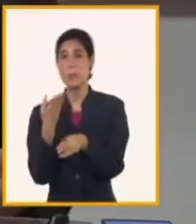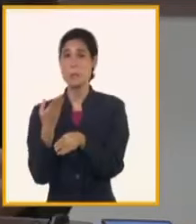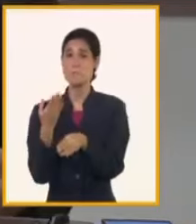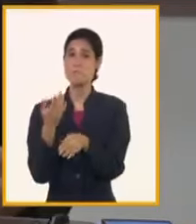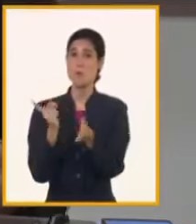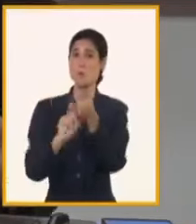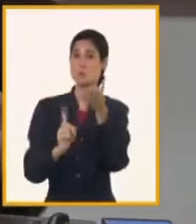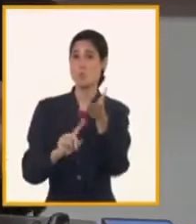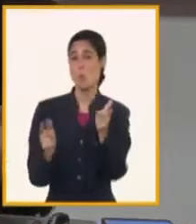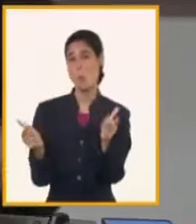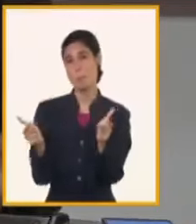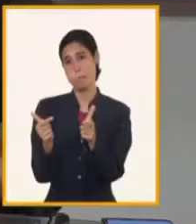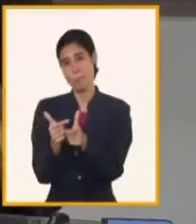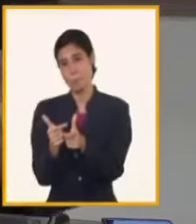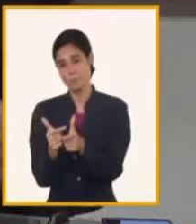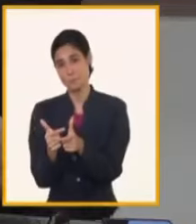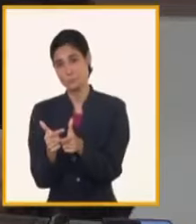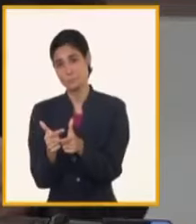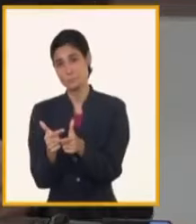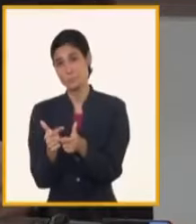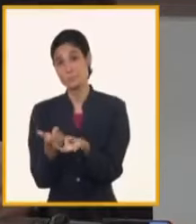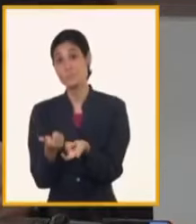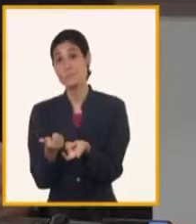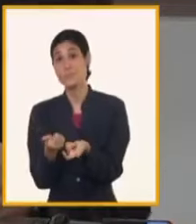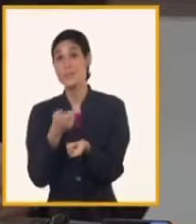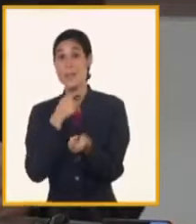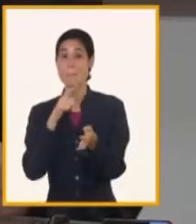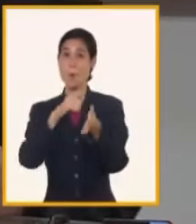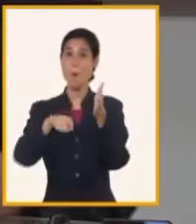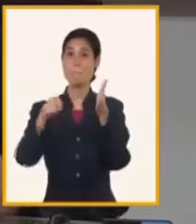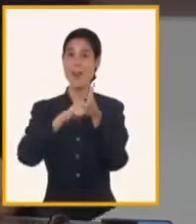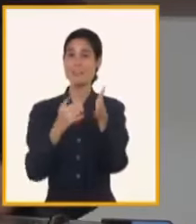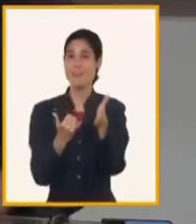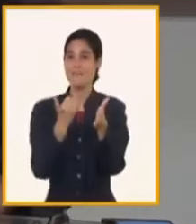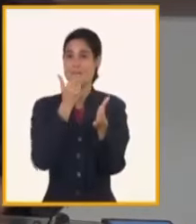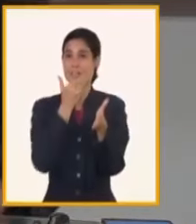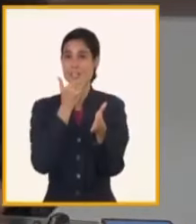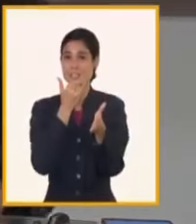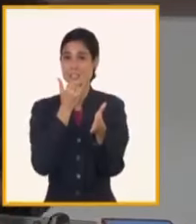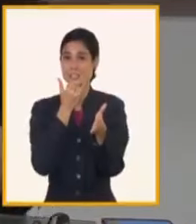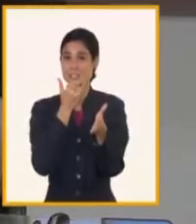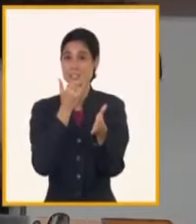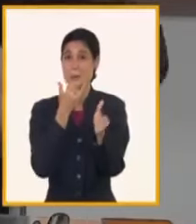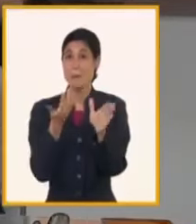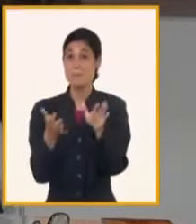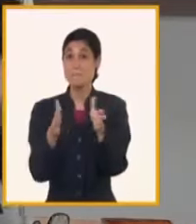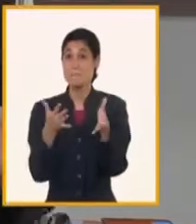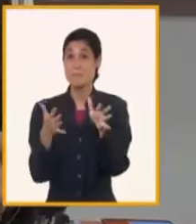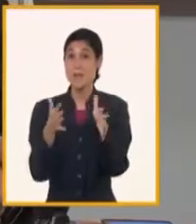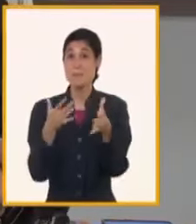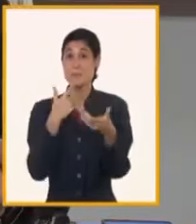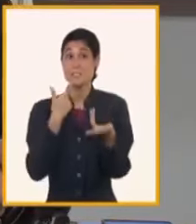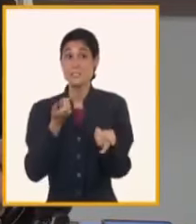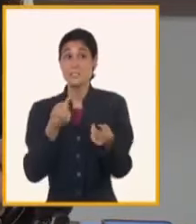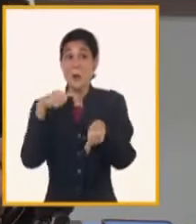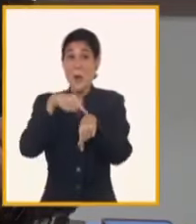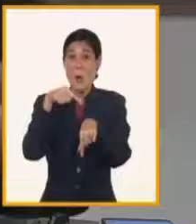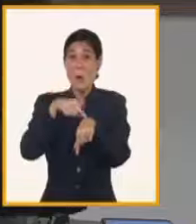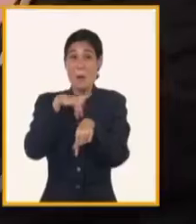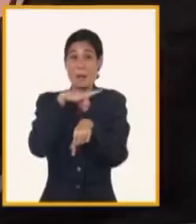la periferia cumplir con el plan de afectación a esos niveles pequeñitos entonces son muchas